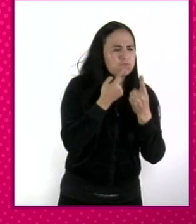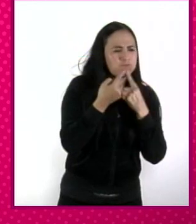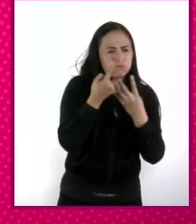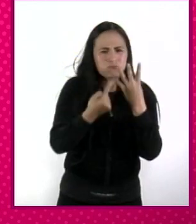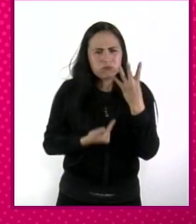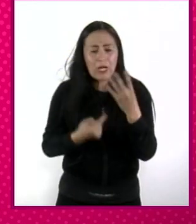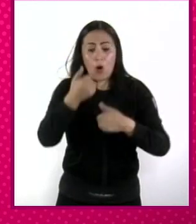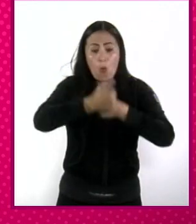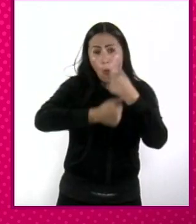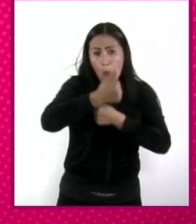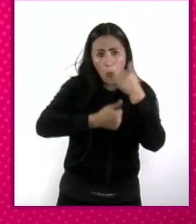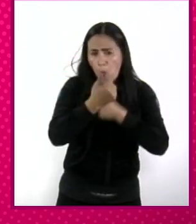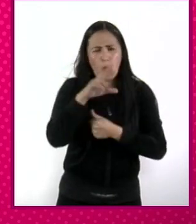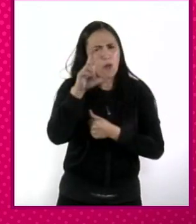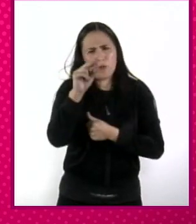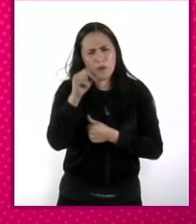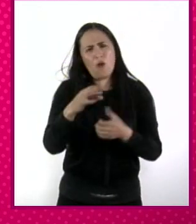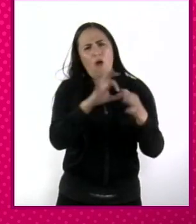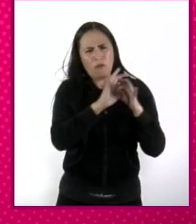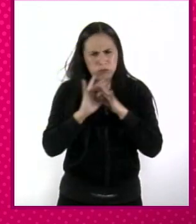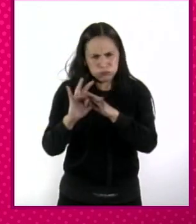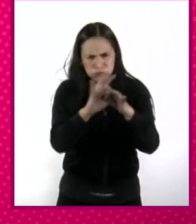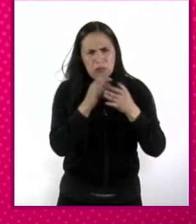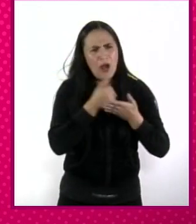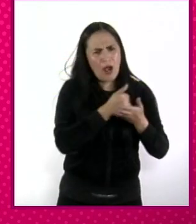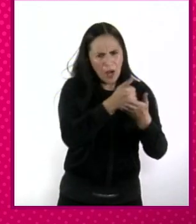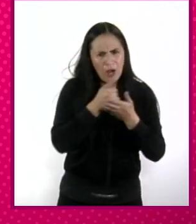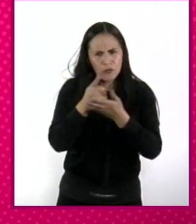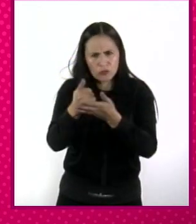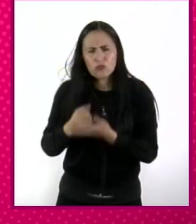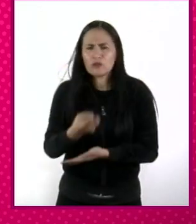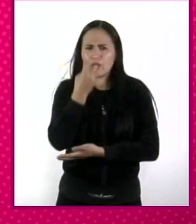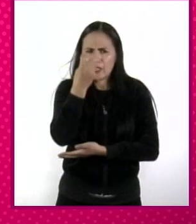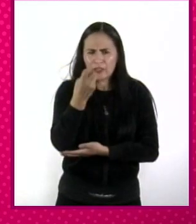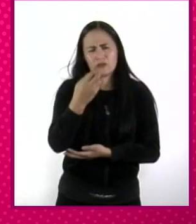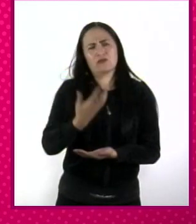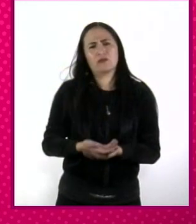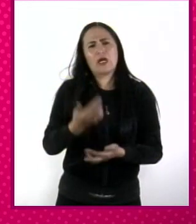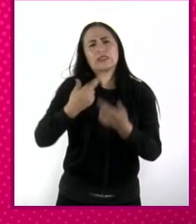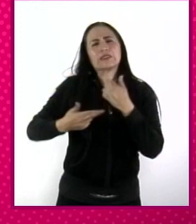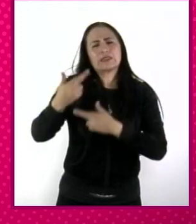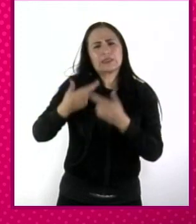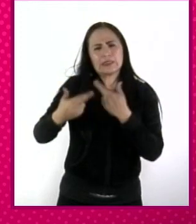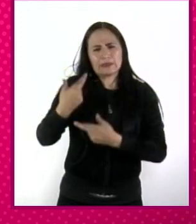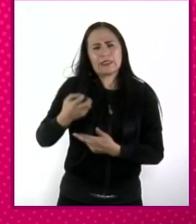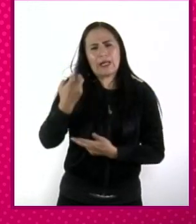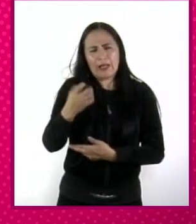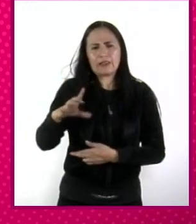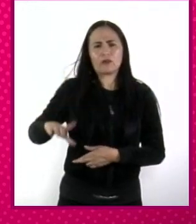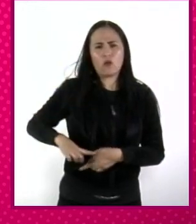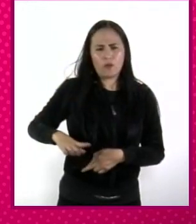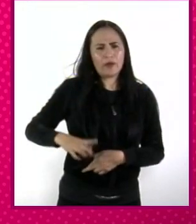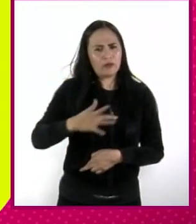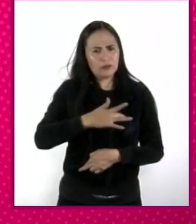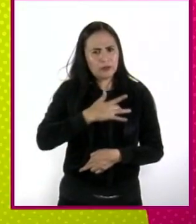de competitividad entre las naciones. Eso también ayudaría a regresar a los estados de bienestar.